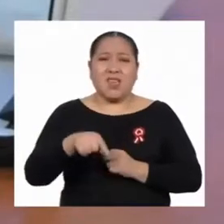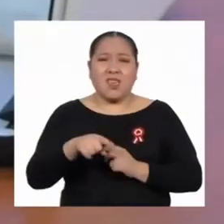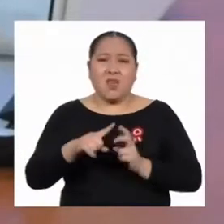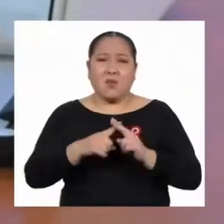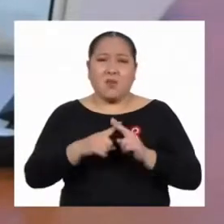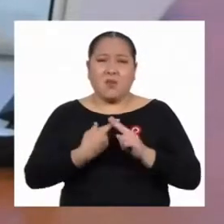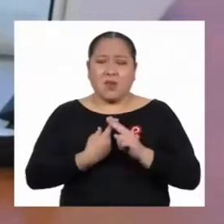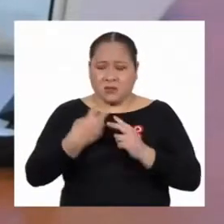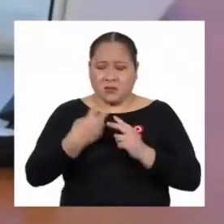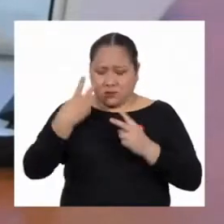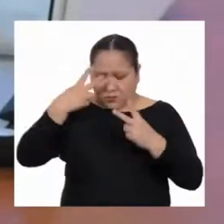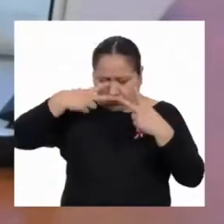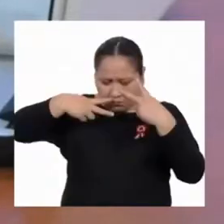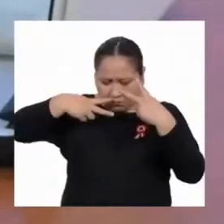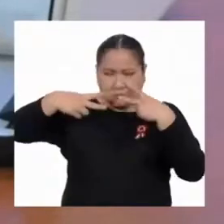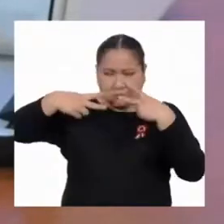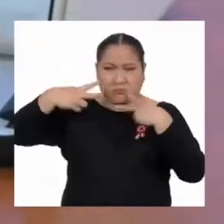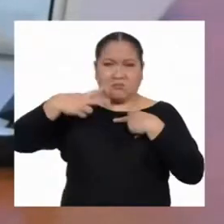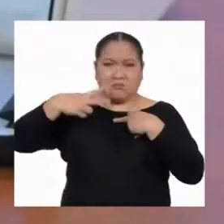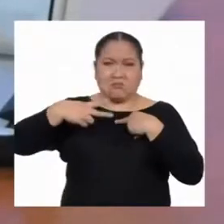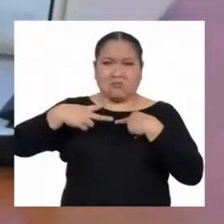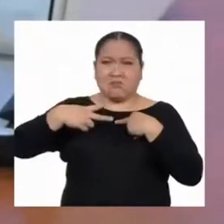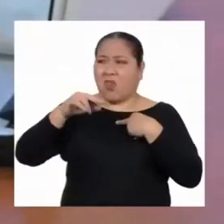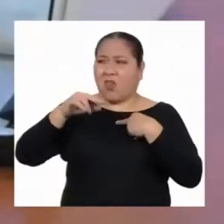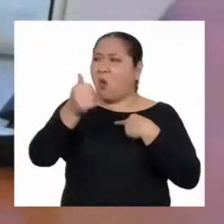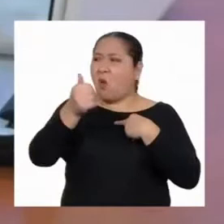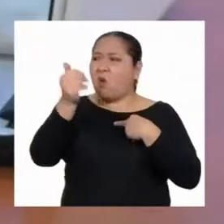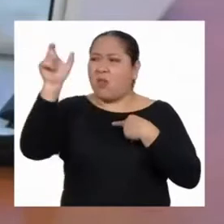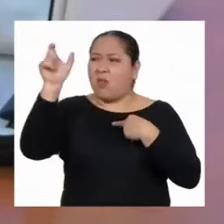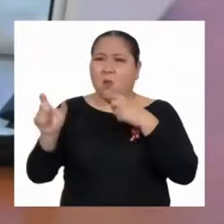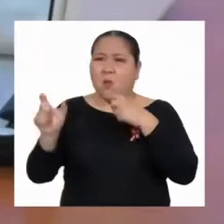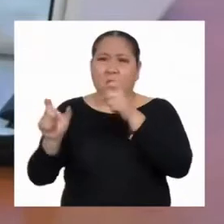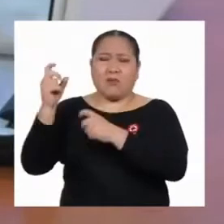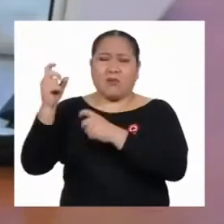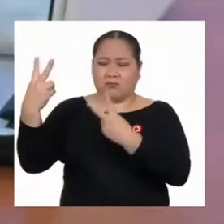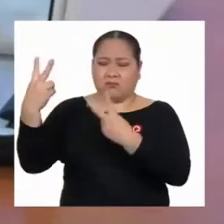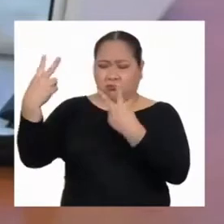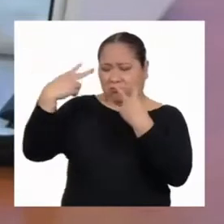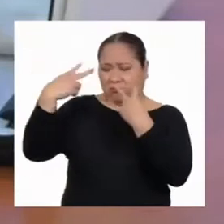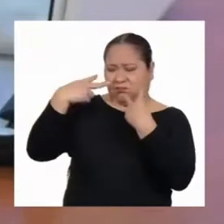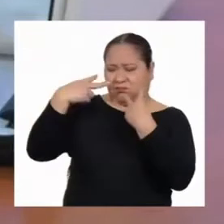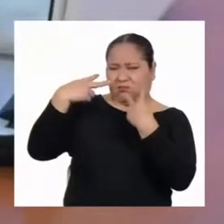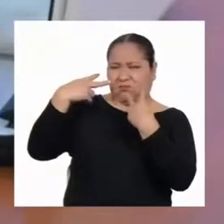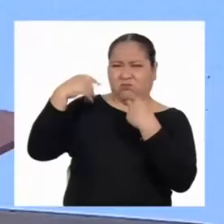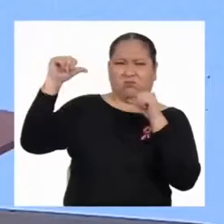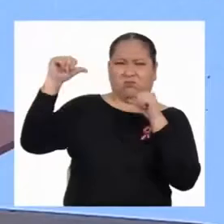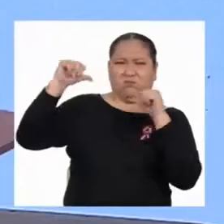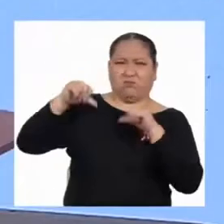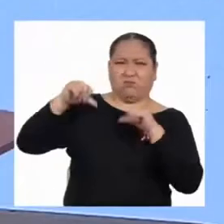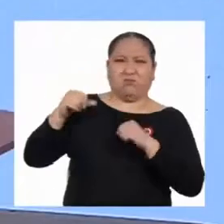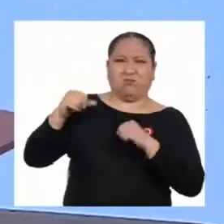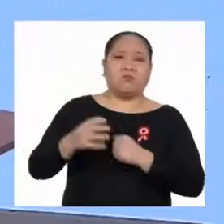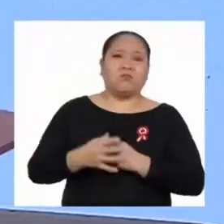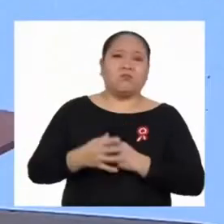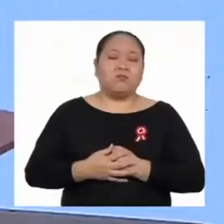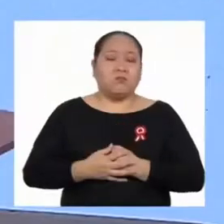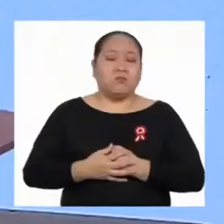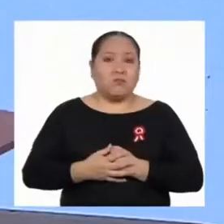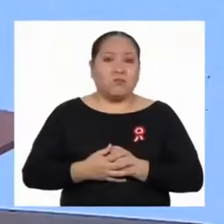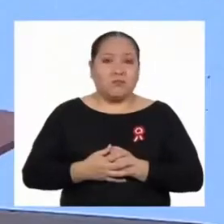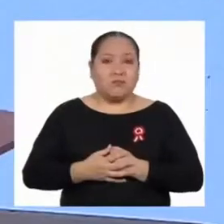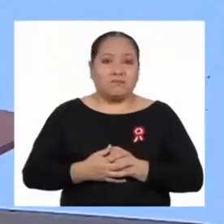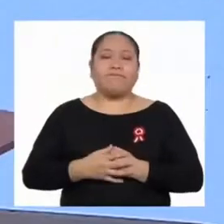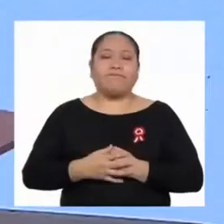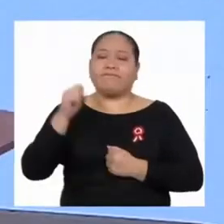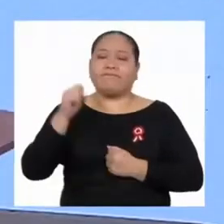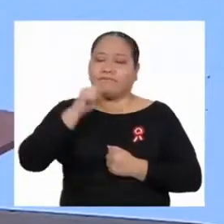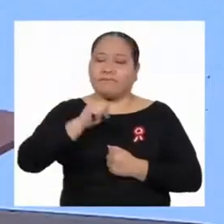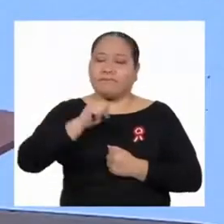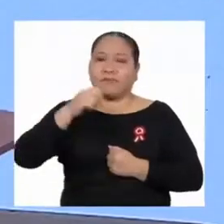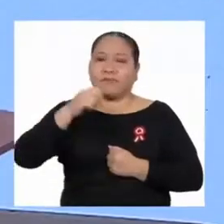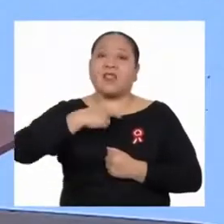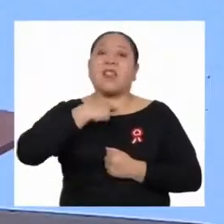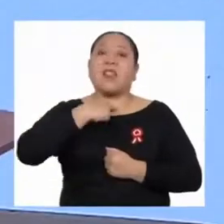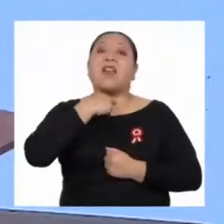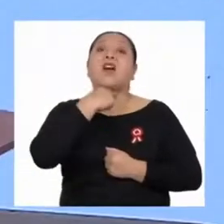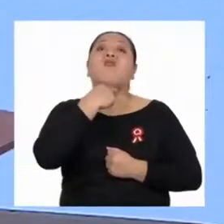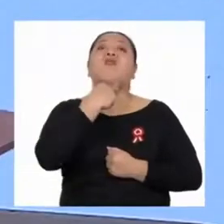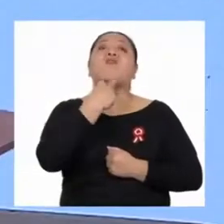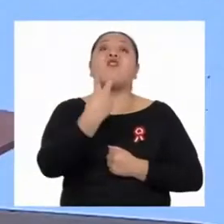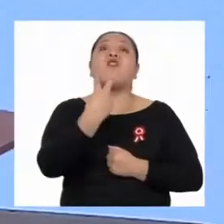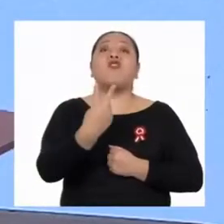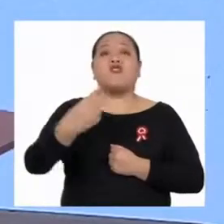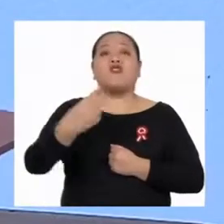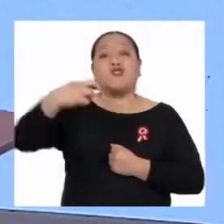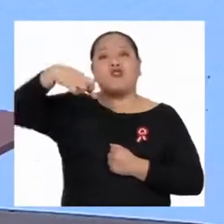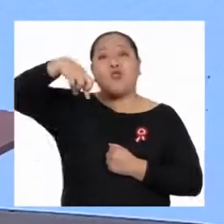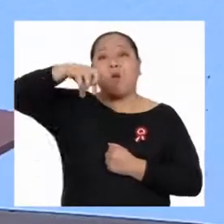a descubrir que otros la tratan de ese modo? Sí, la voz poética